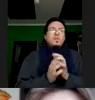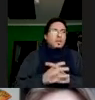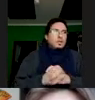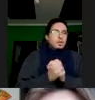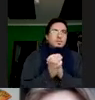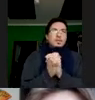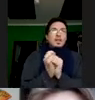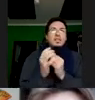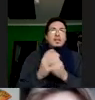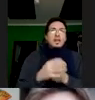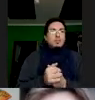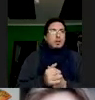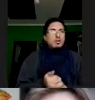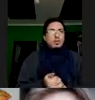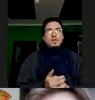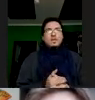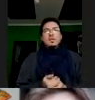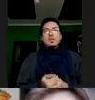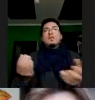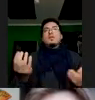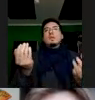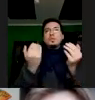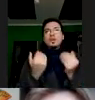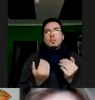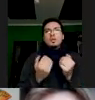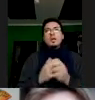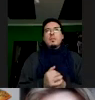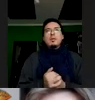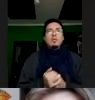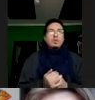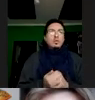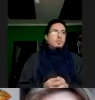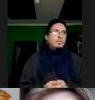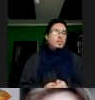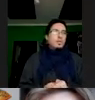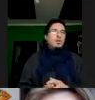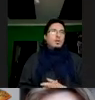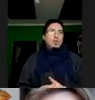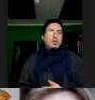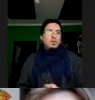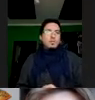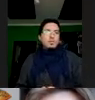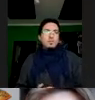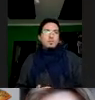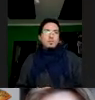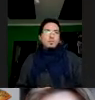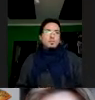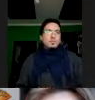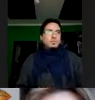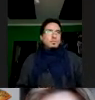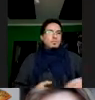¿Se entiende la idea del plano de corte? ¿Se entiende la información que me entrega el plano de corte? Sí, profesor.